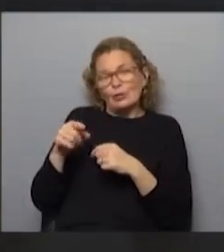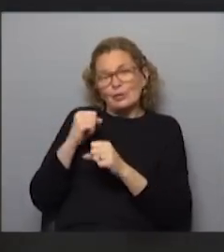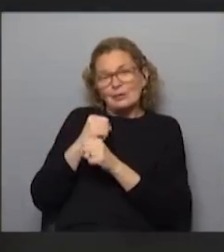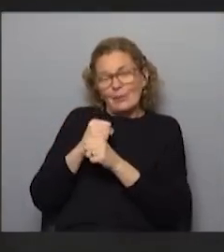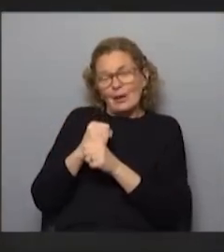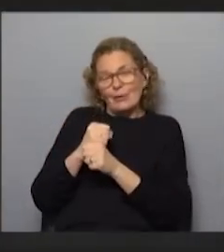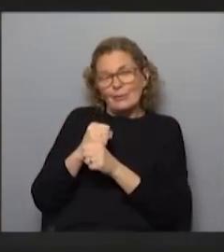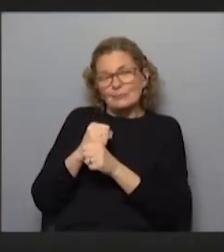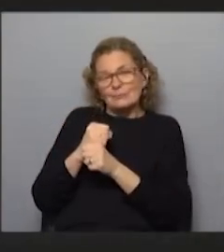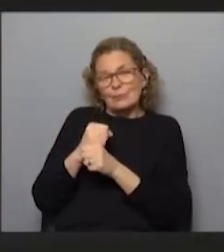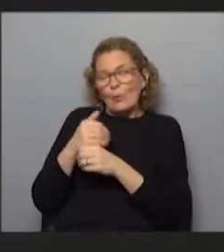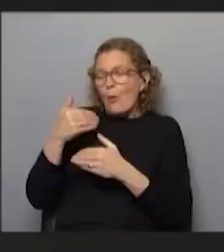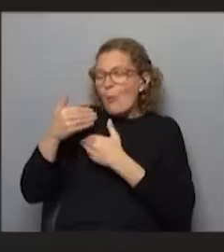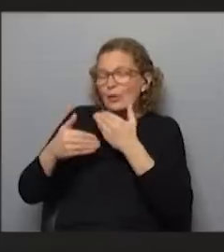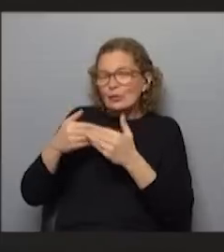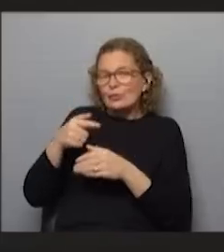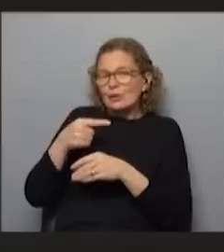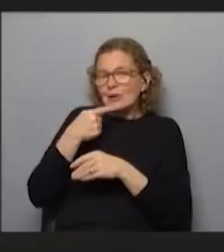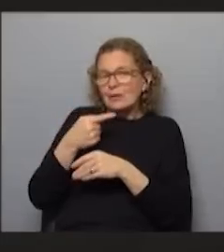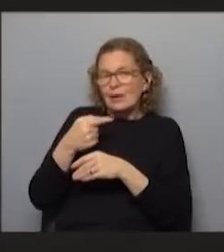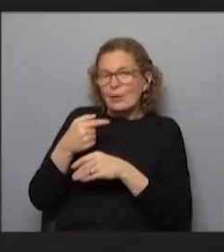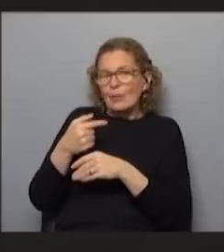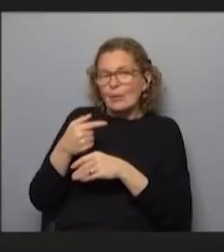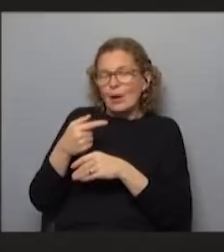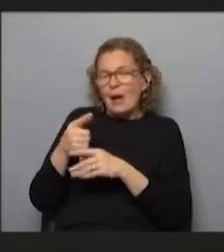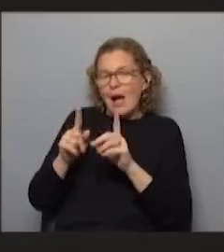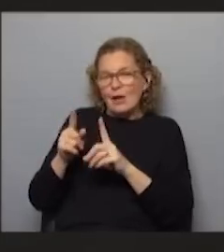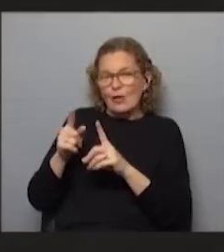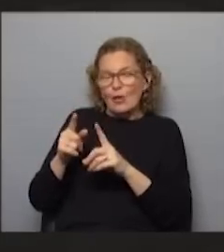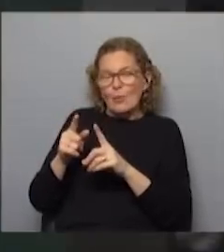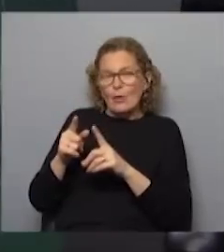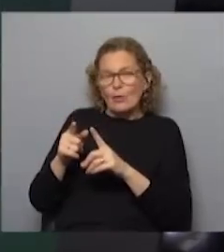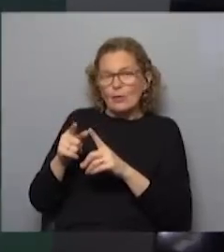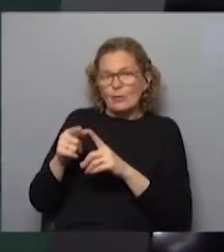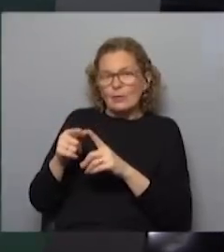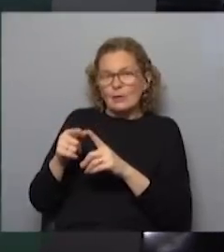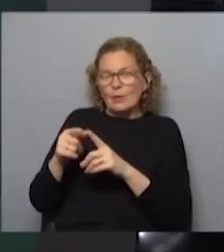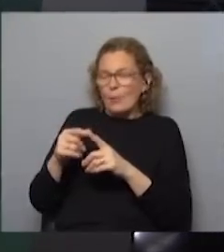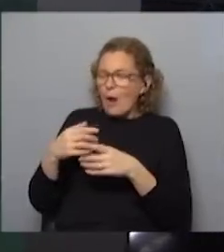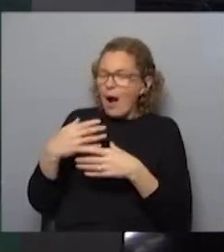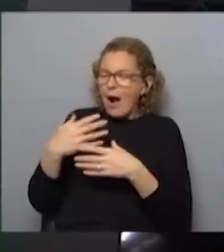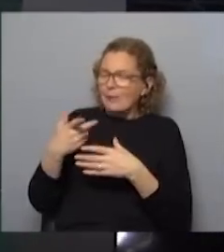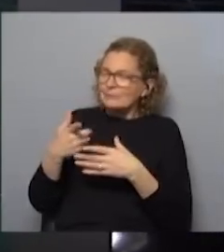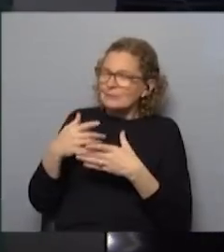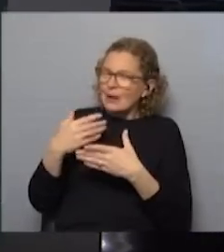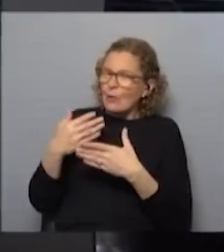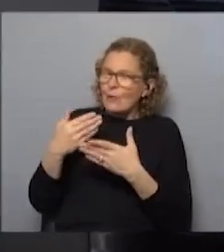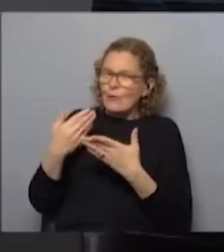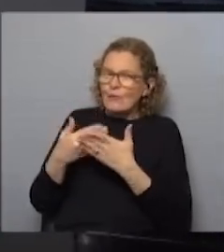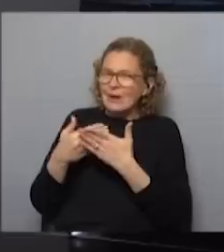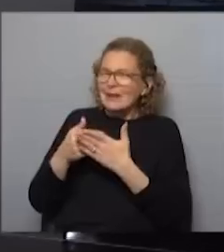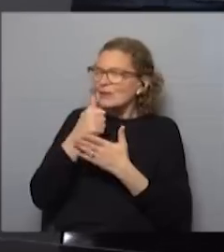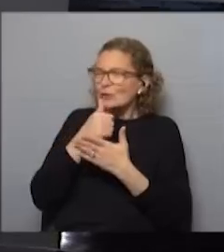trabajo lamentablemente es más un proceso yo le llamo como una historiografía terapéutica no pero es un aporte escasamente